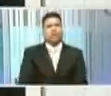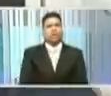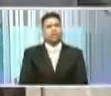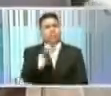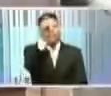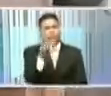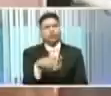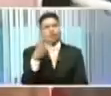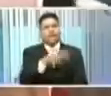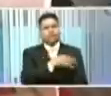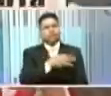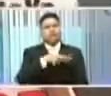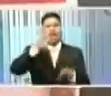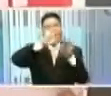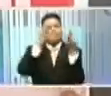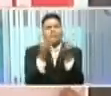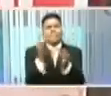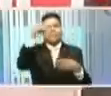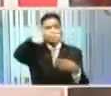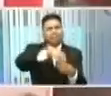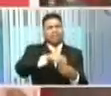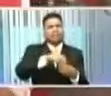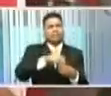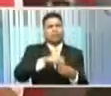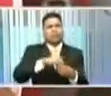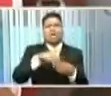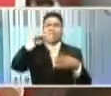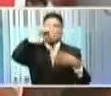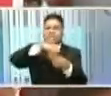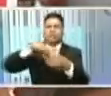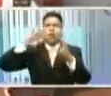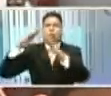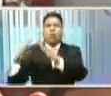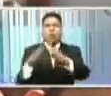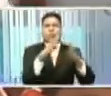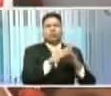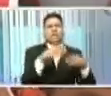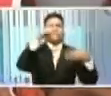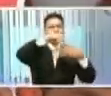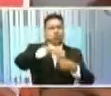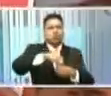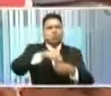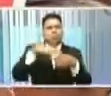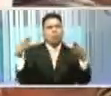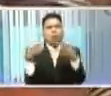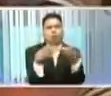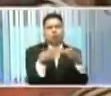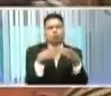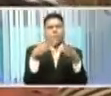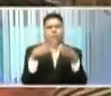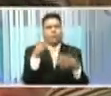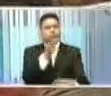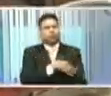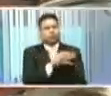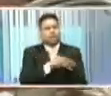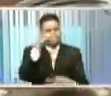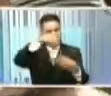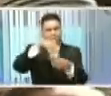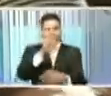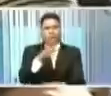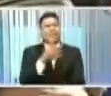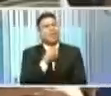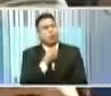sociales, en su familia, en su comunidad, en su grupo social. ¿Les gusta la idea?